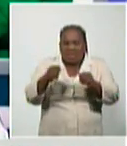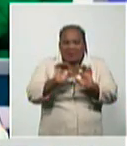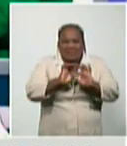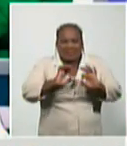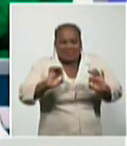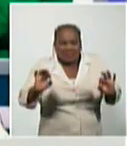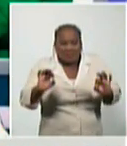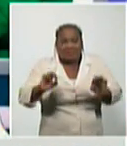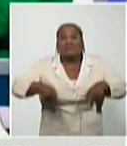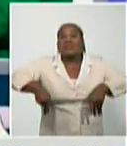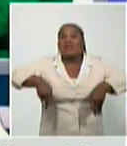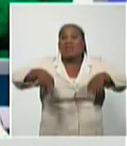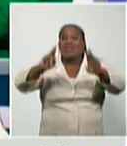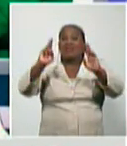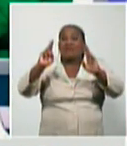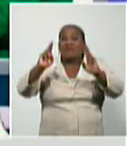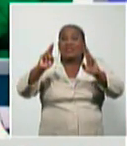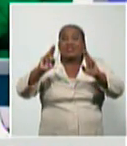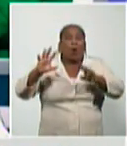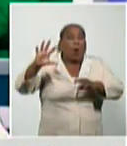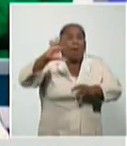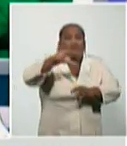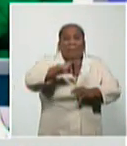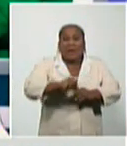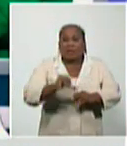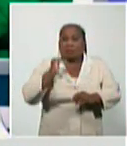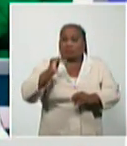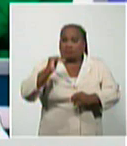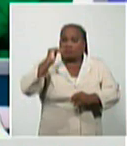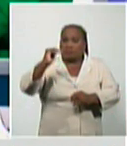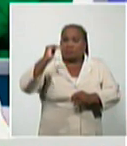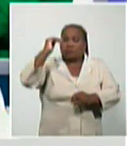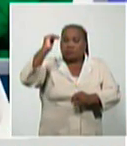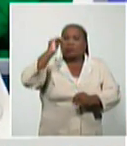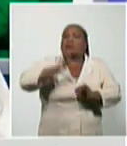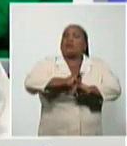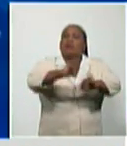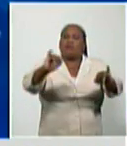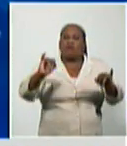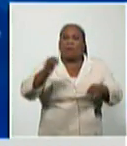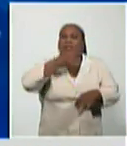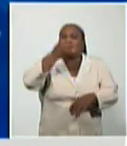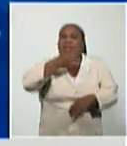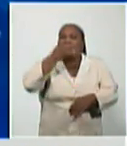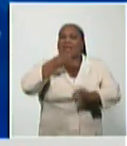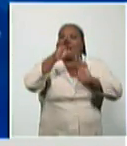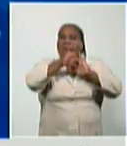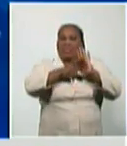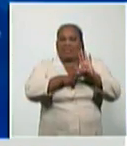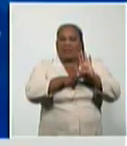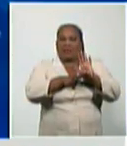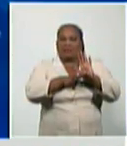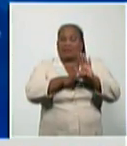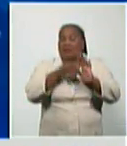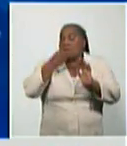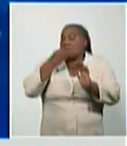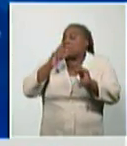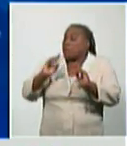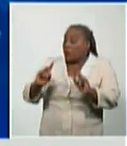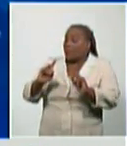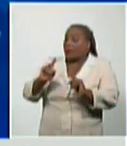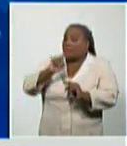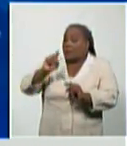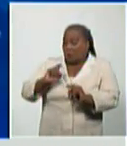completo se le informa y se le dice las medidas que tiene que adoptar. Quizás la pregunta viene por la identificación. ¿Se identifican las